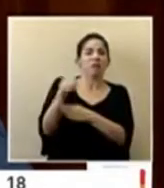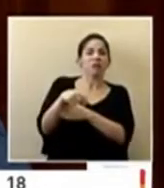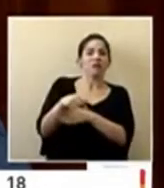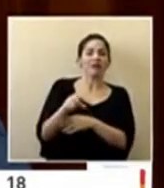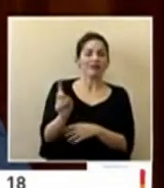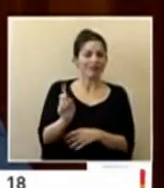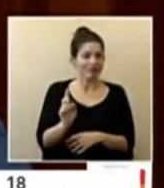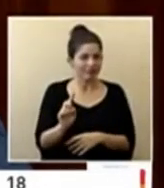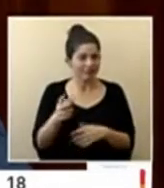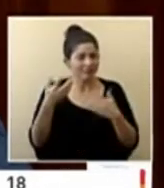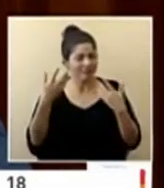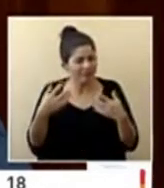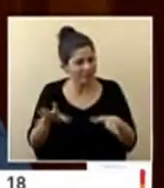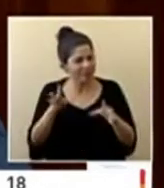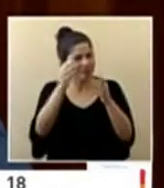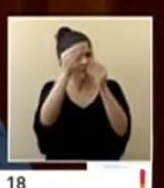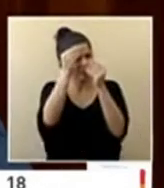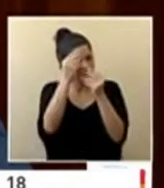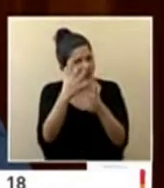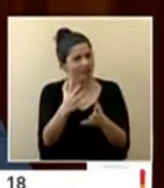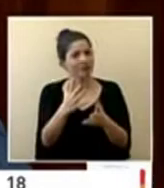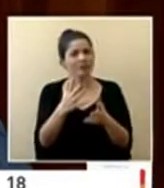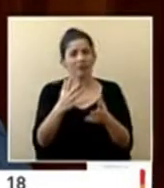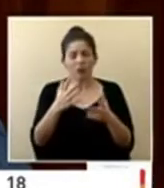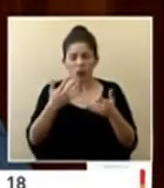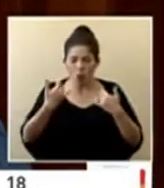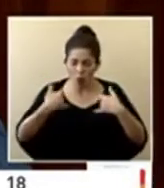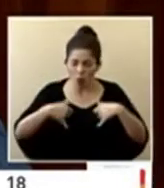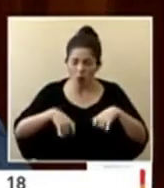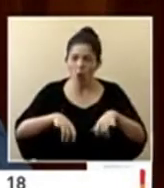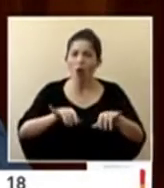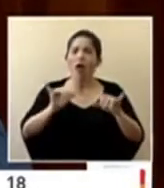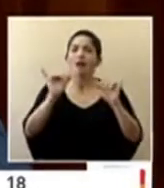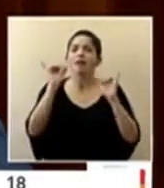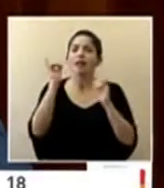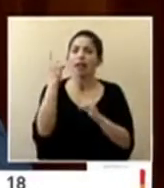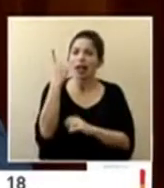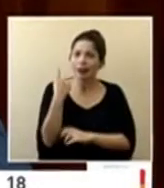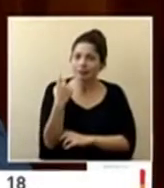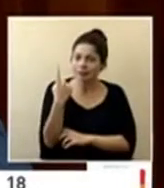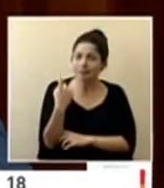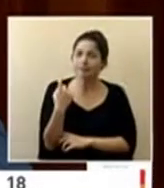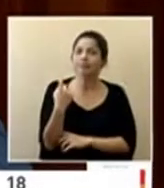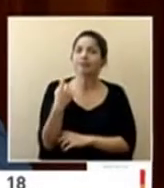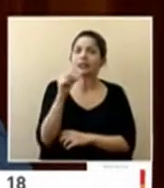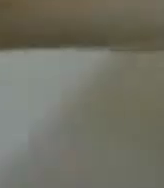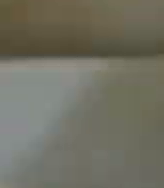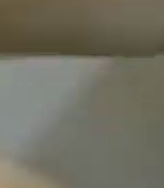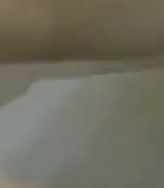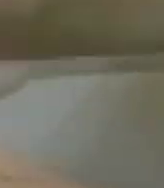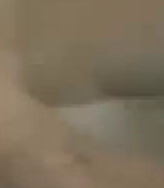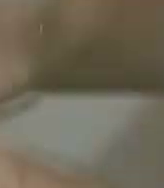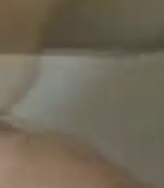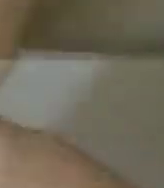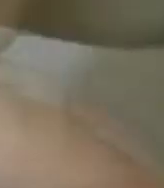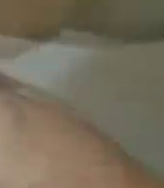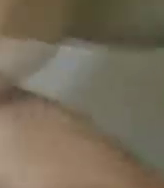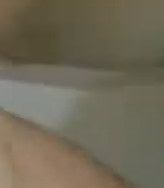Ya lo hemos indicado, todavía quedan varias semanas por recorrer.